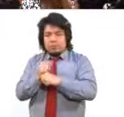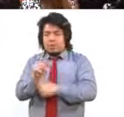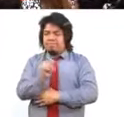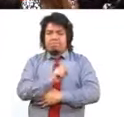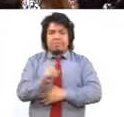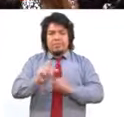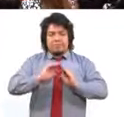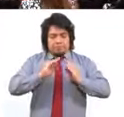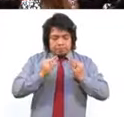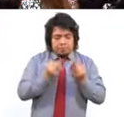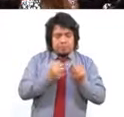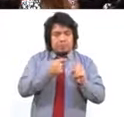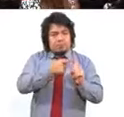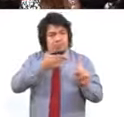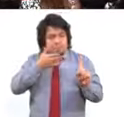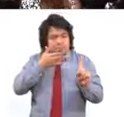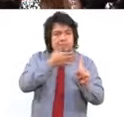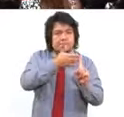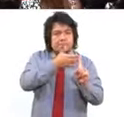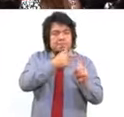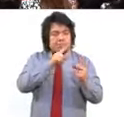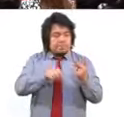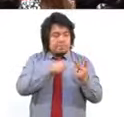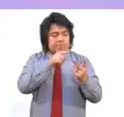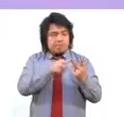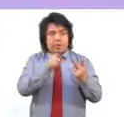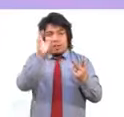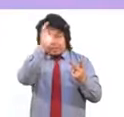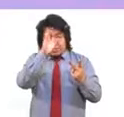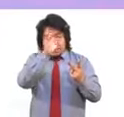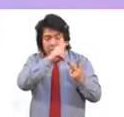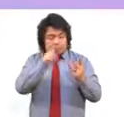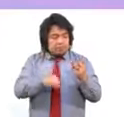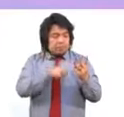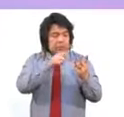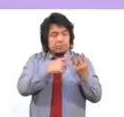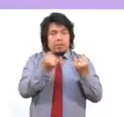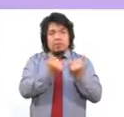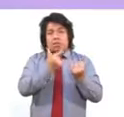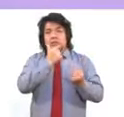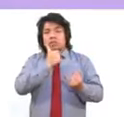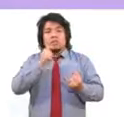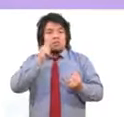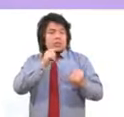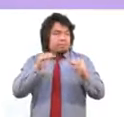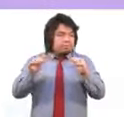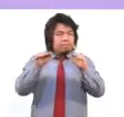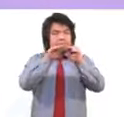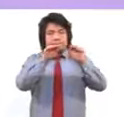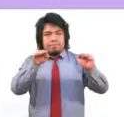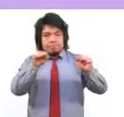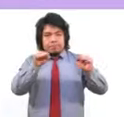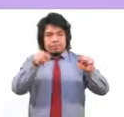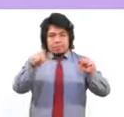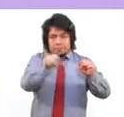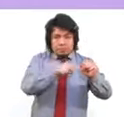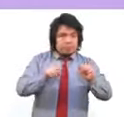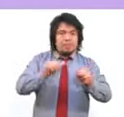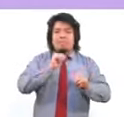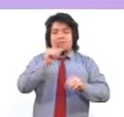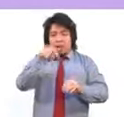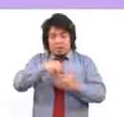profesionalismo, objetividad, rigor científico y enfoque de género. Que no quepa duda, la Ciudad de